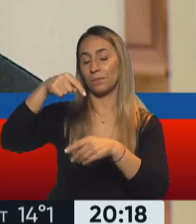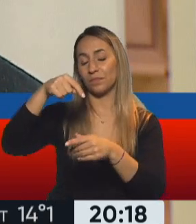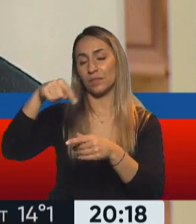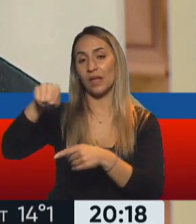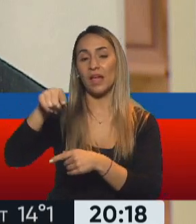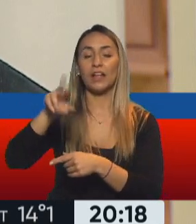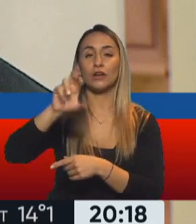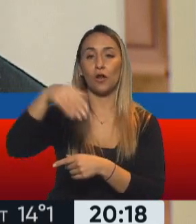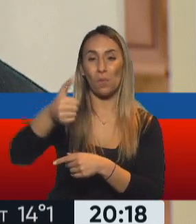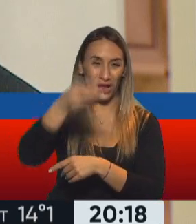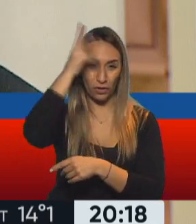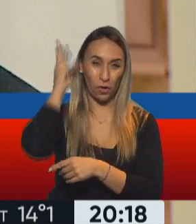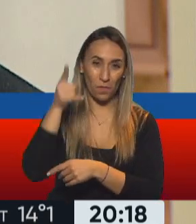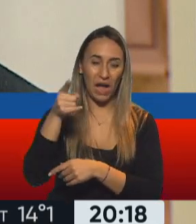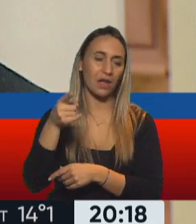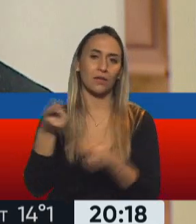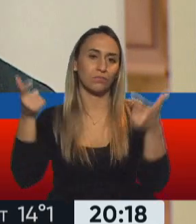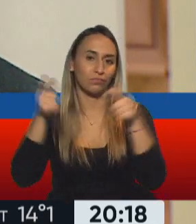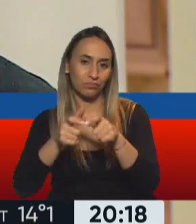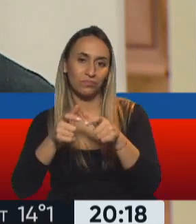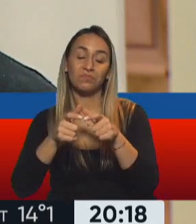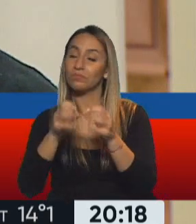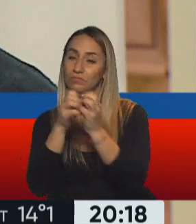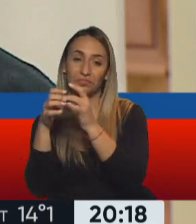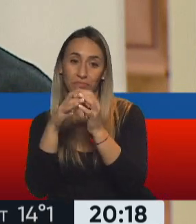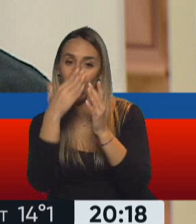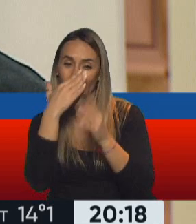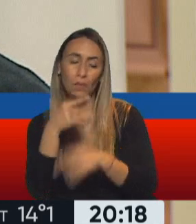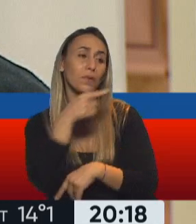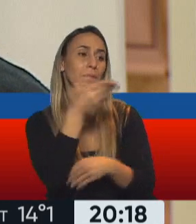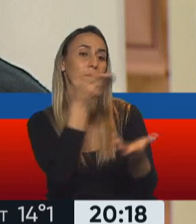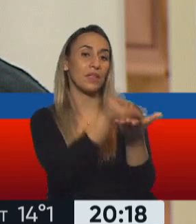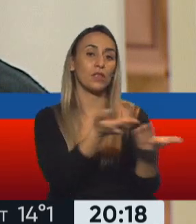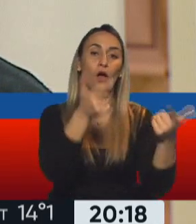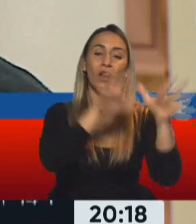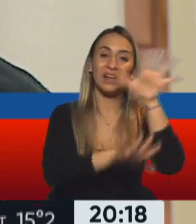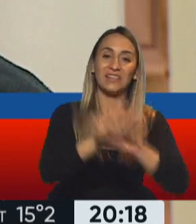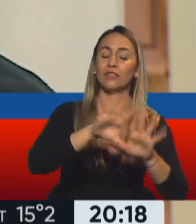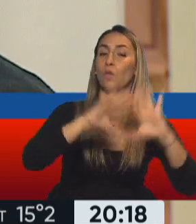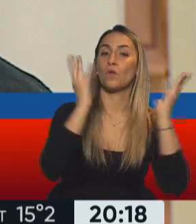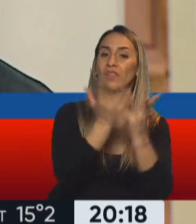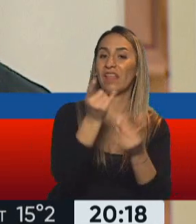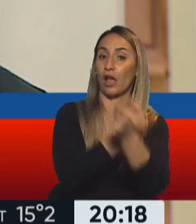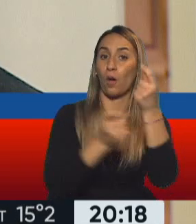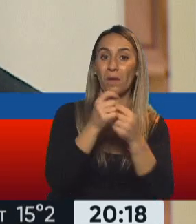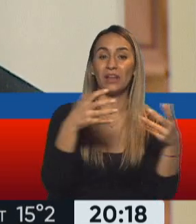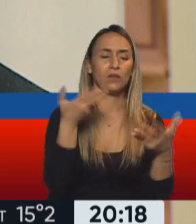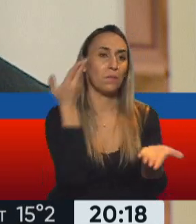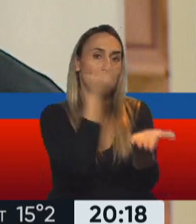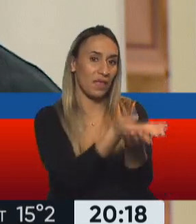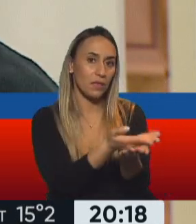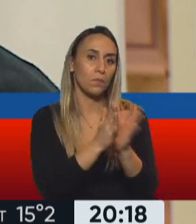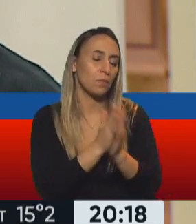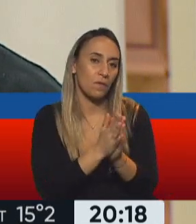del G20 para que luego vayan a la Organización Mundial del Comercio para suspender las patentes. No solo eso, que es algo muy